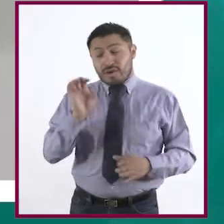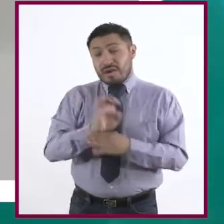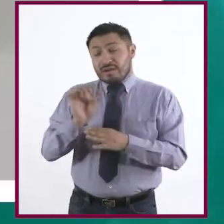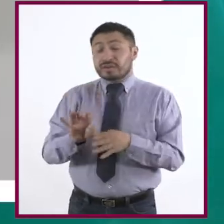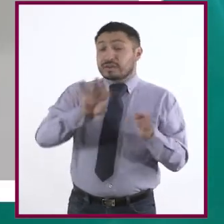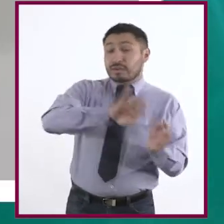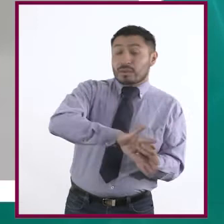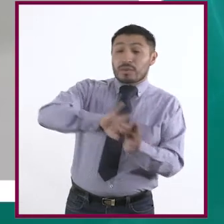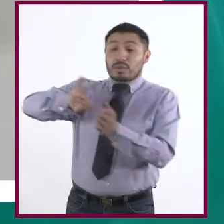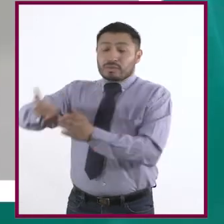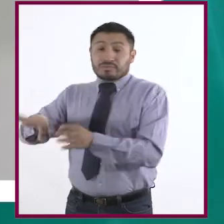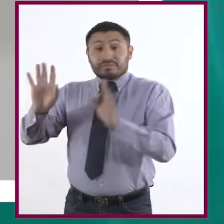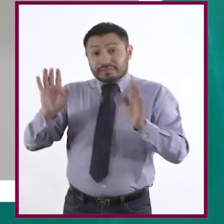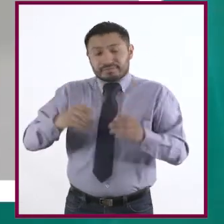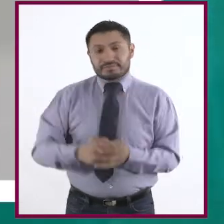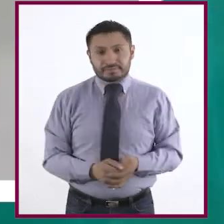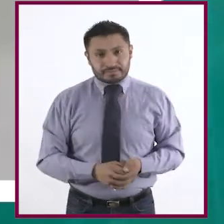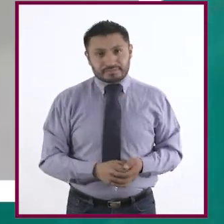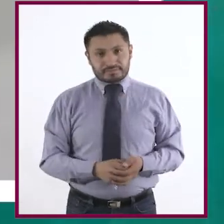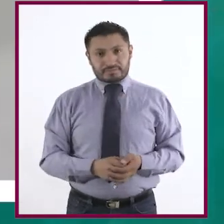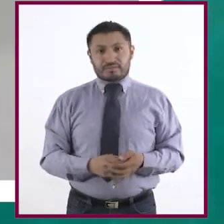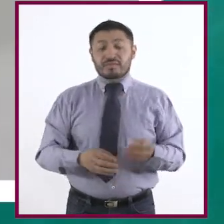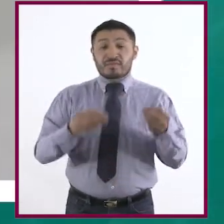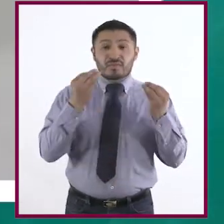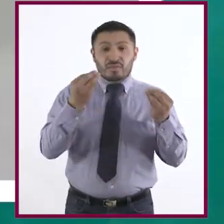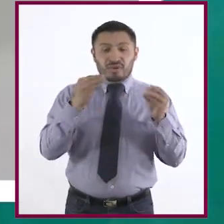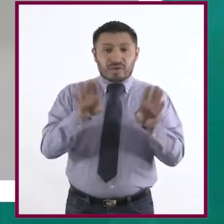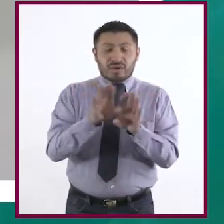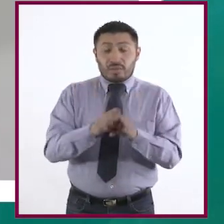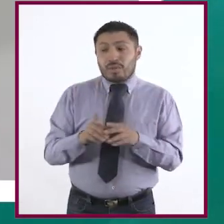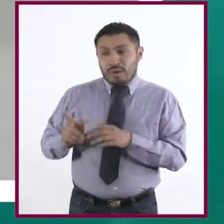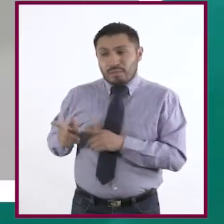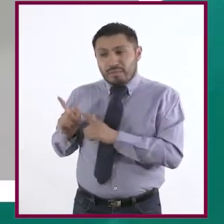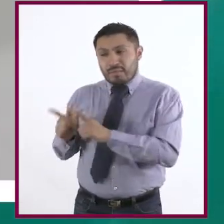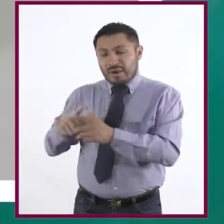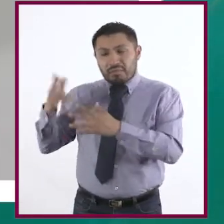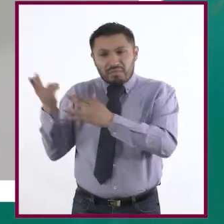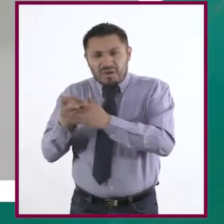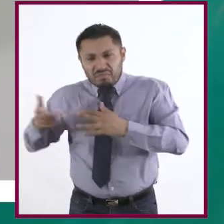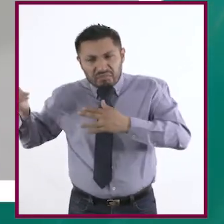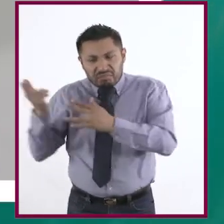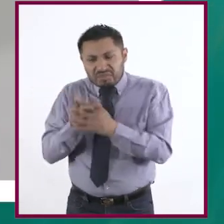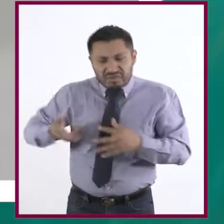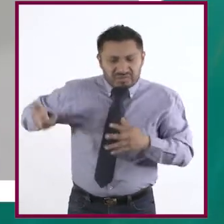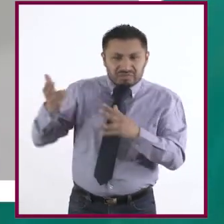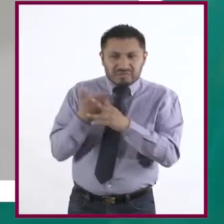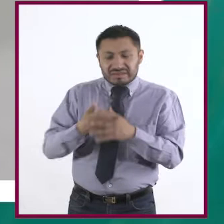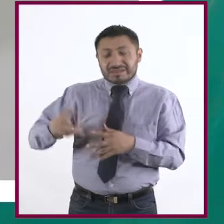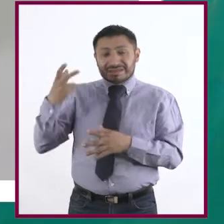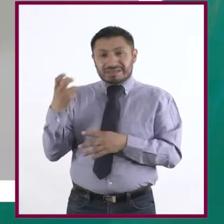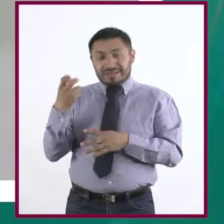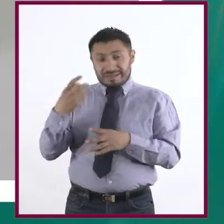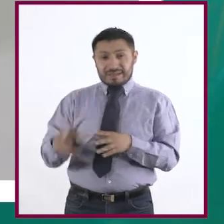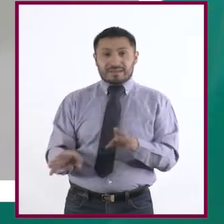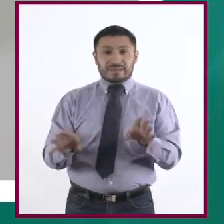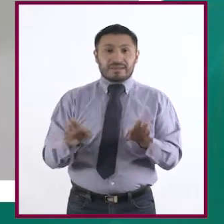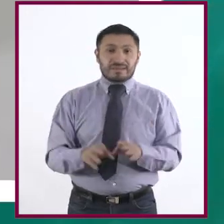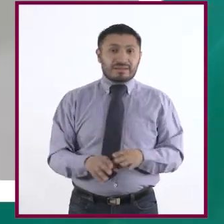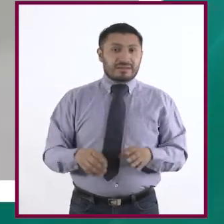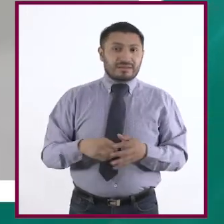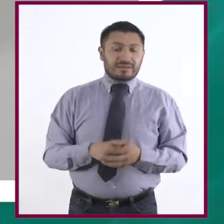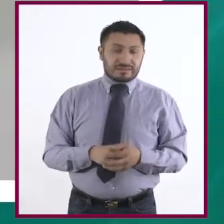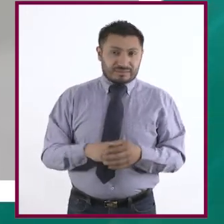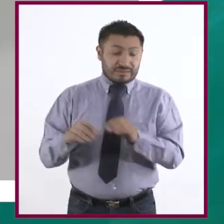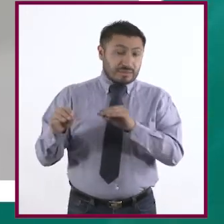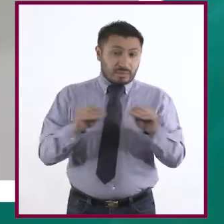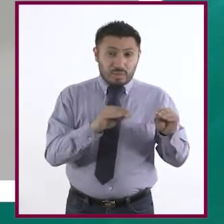ellas? Muchas prácticas han estado orientadas a desaparecerlas. Y eso es lo que provocó este gran